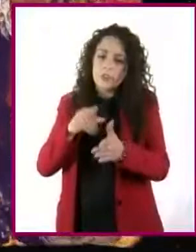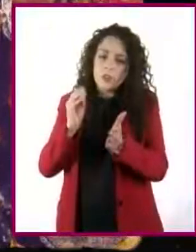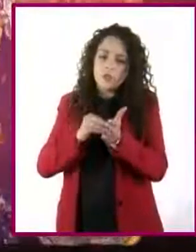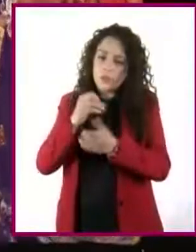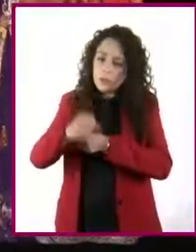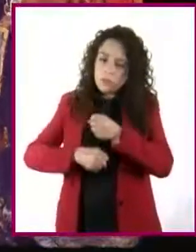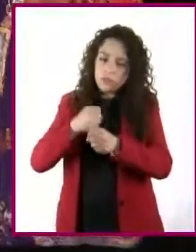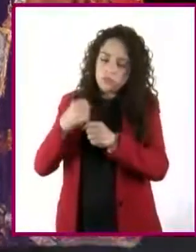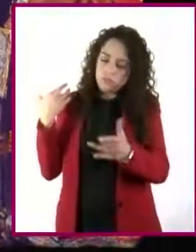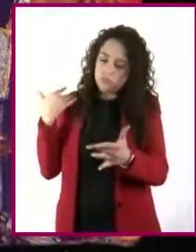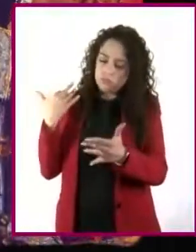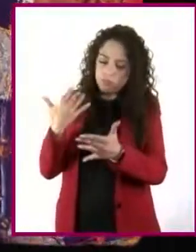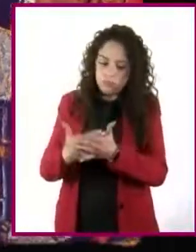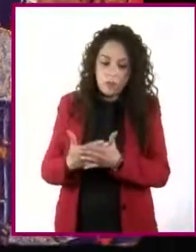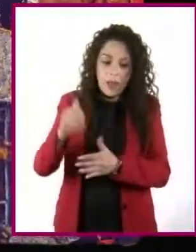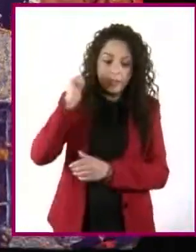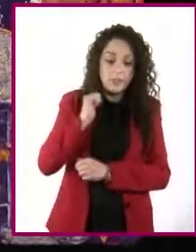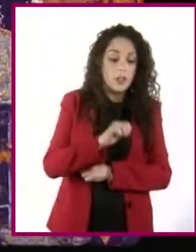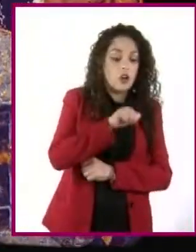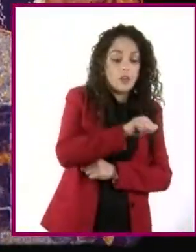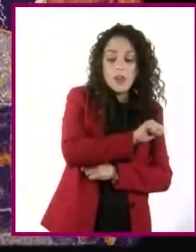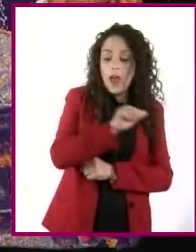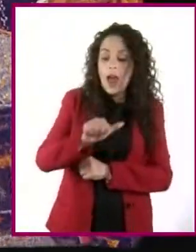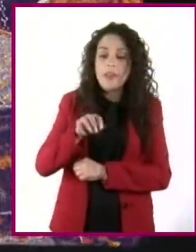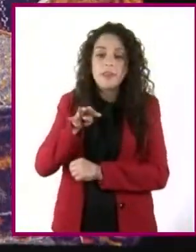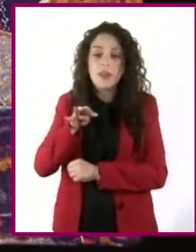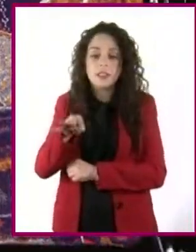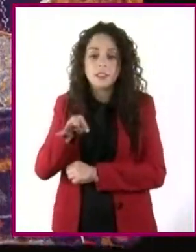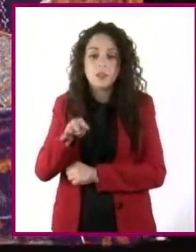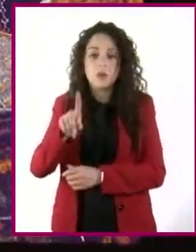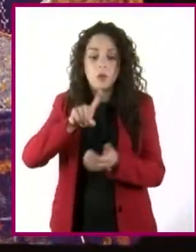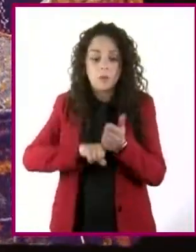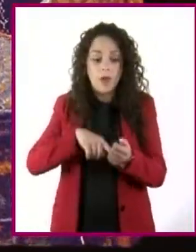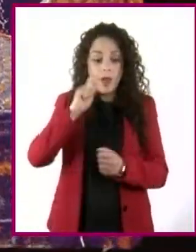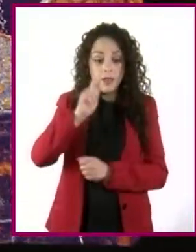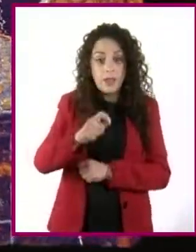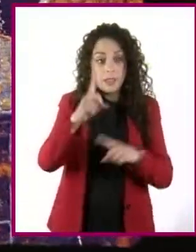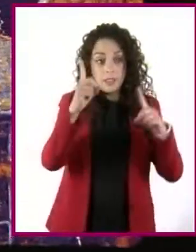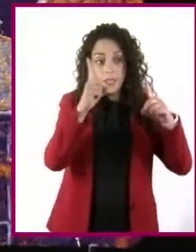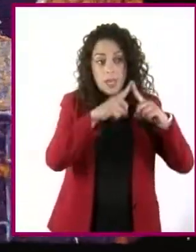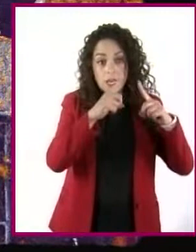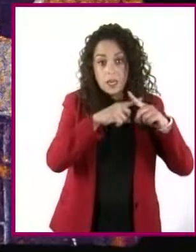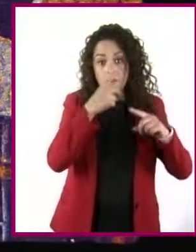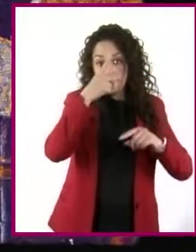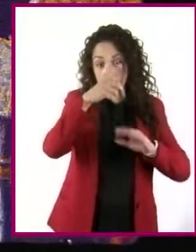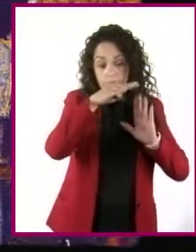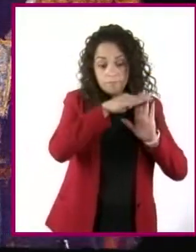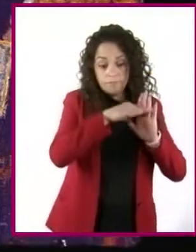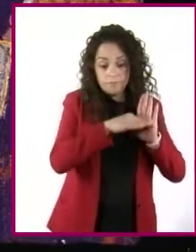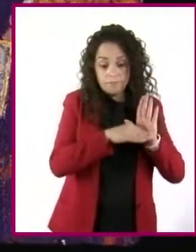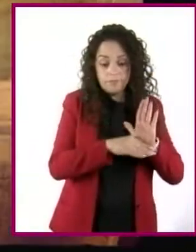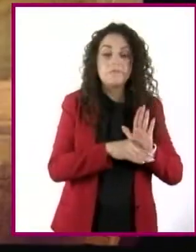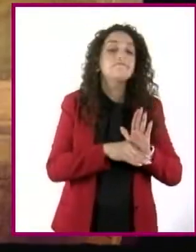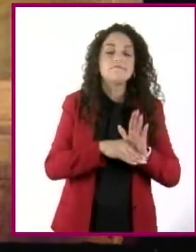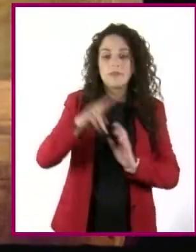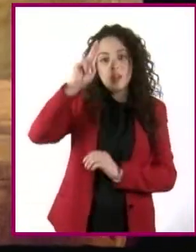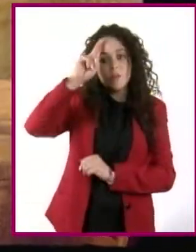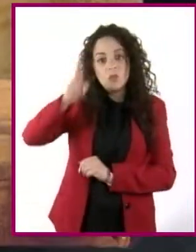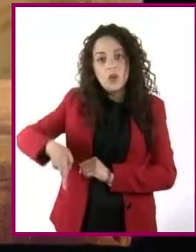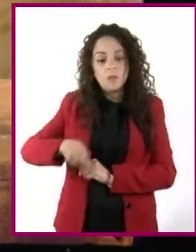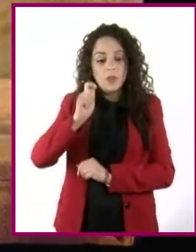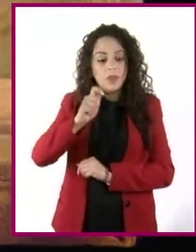los siglos XVI al XIX, con base en los principios de la Iglesia, se condenaba el placer entre la